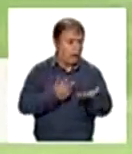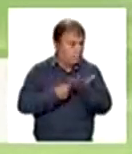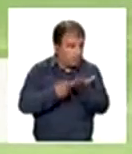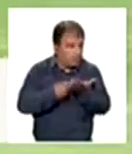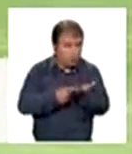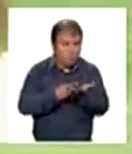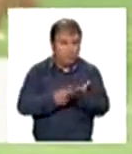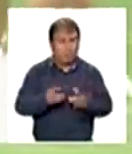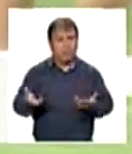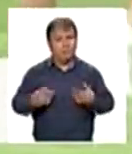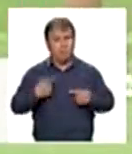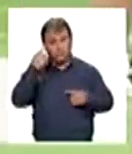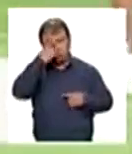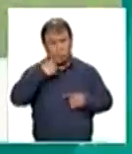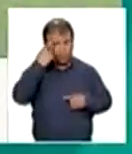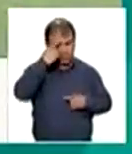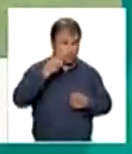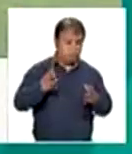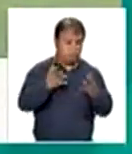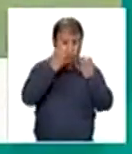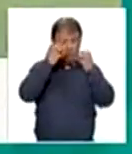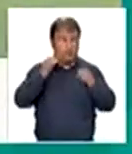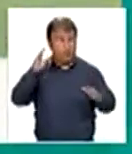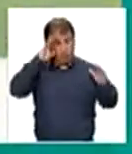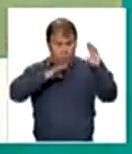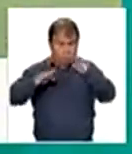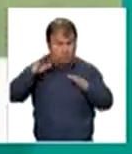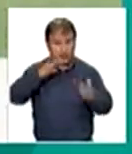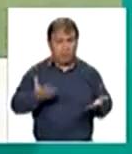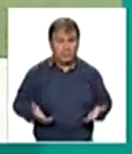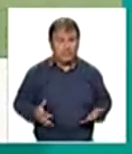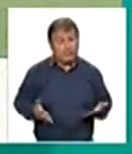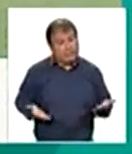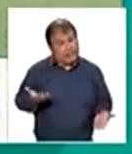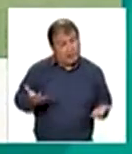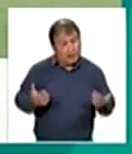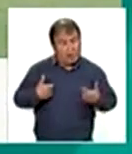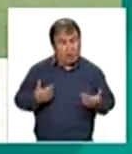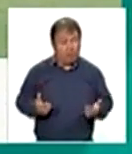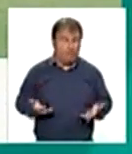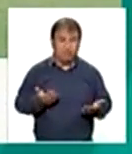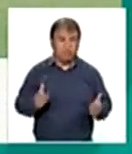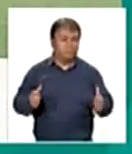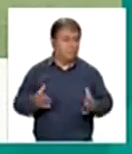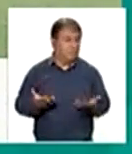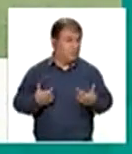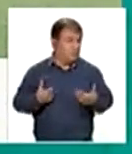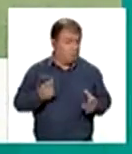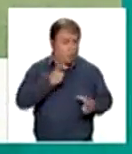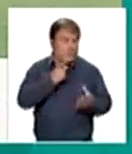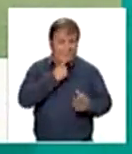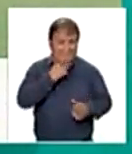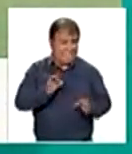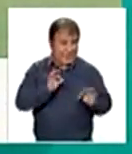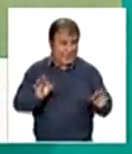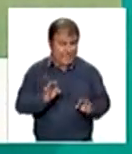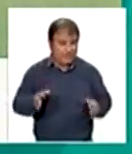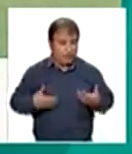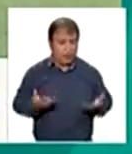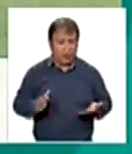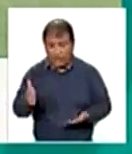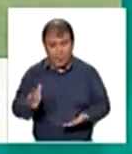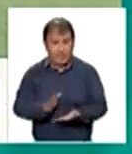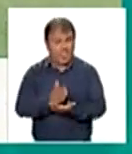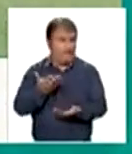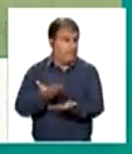lo vimos con el rostro desencajado, molesto a Ricardo Gareca. Podrías tener un mal día, insisto, no podemos confirmar absolutamente nada porque no existe nada